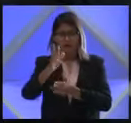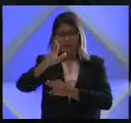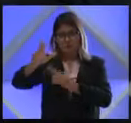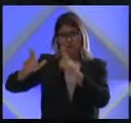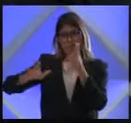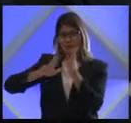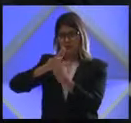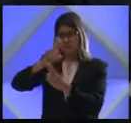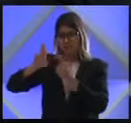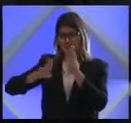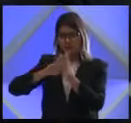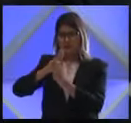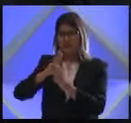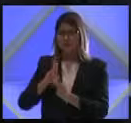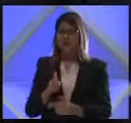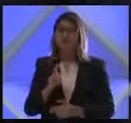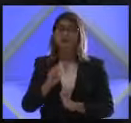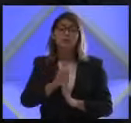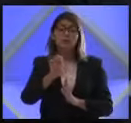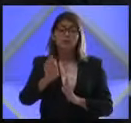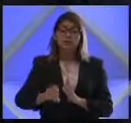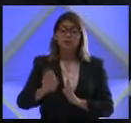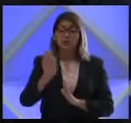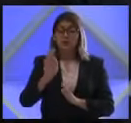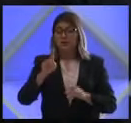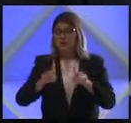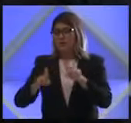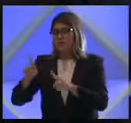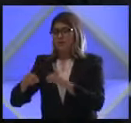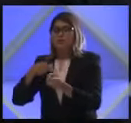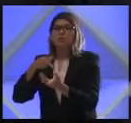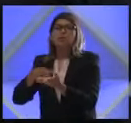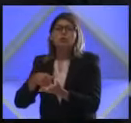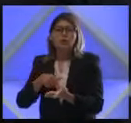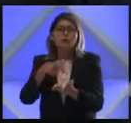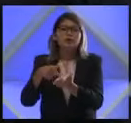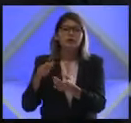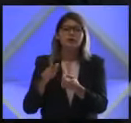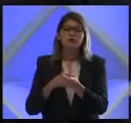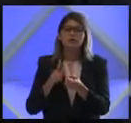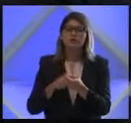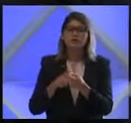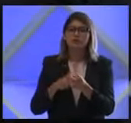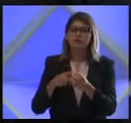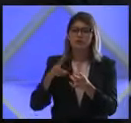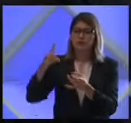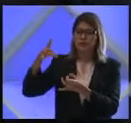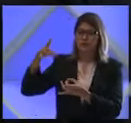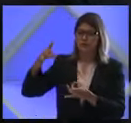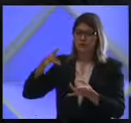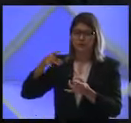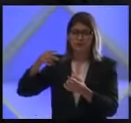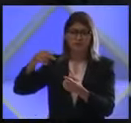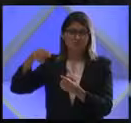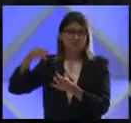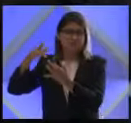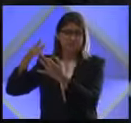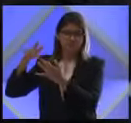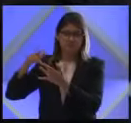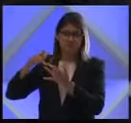que dependiendo de la ubicación de la señal de origen van